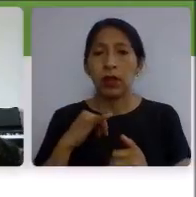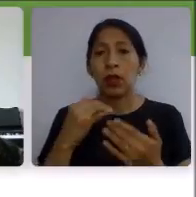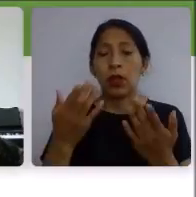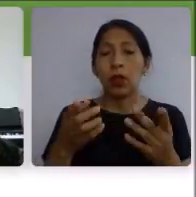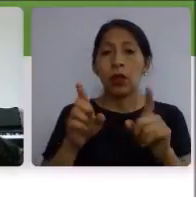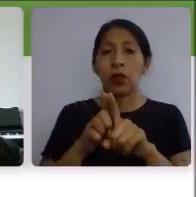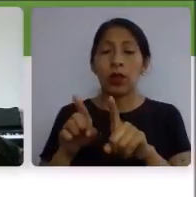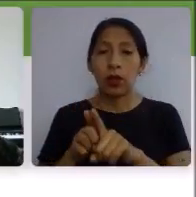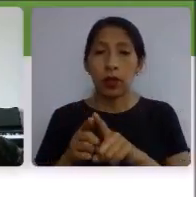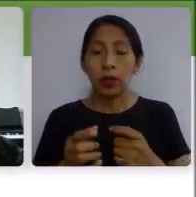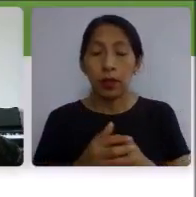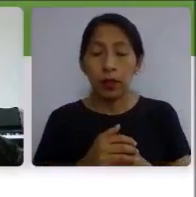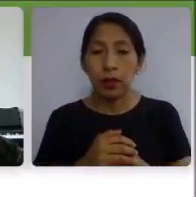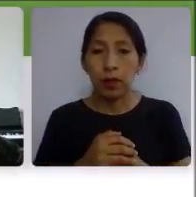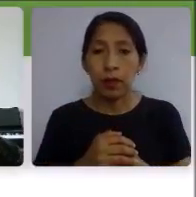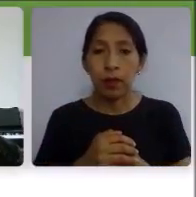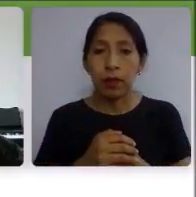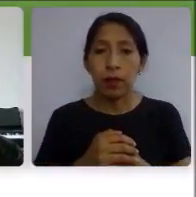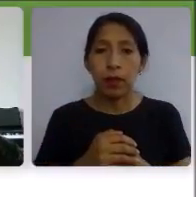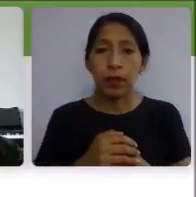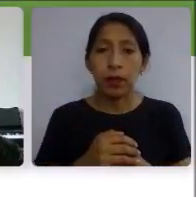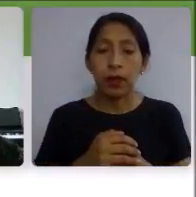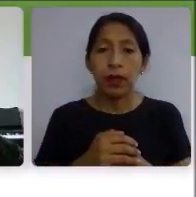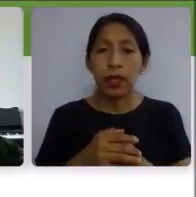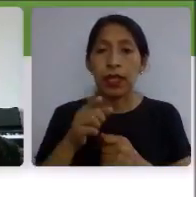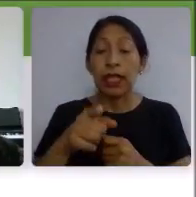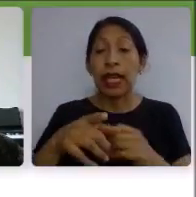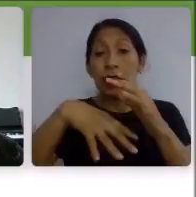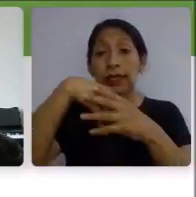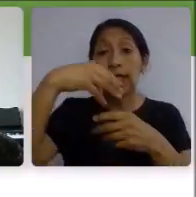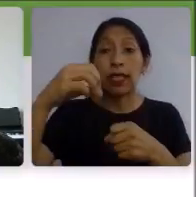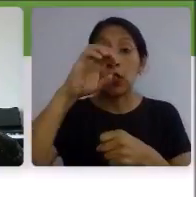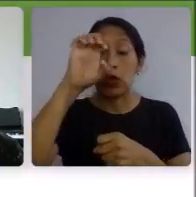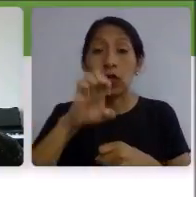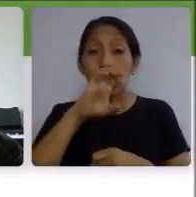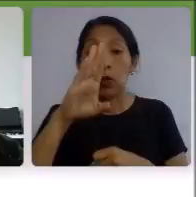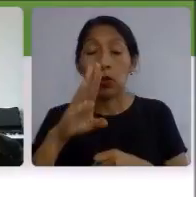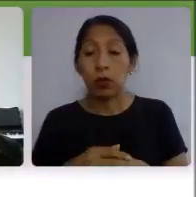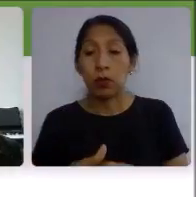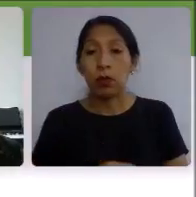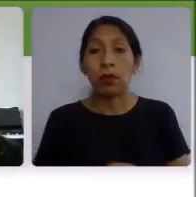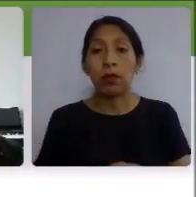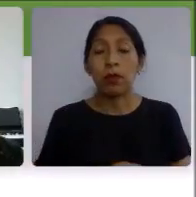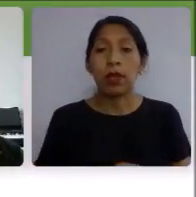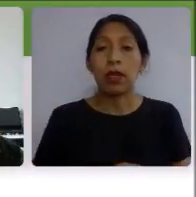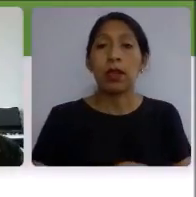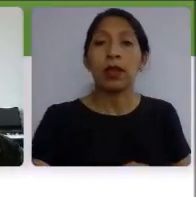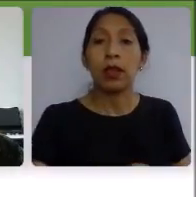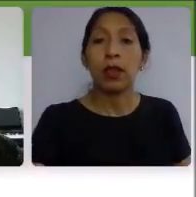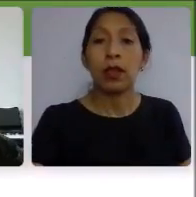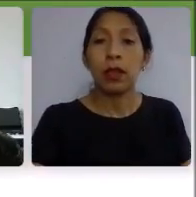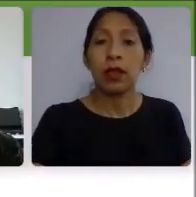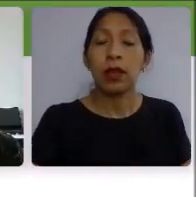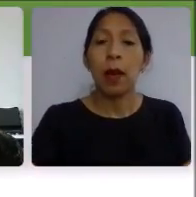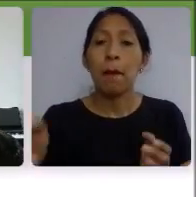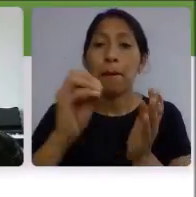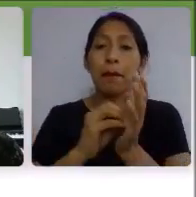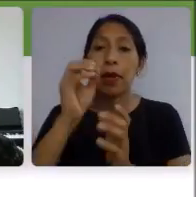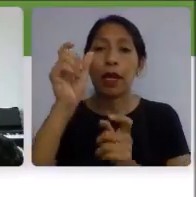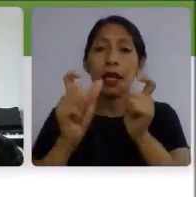haría. Dentro de Europa, es decir, saliendo ya de Reino Unido, pero viajar dentro del continente, más de la mitad